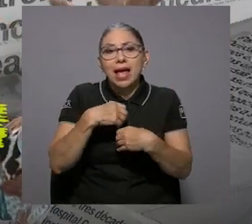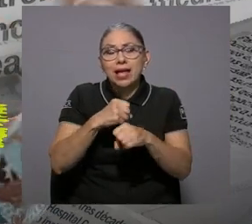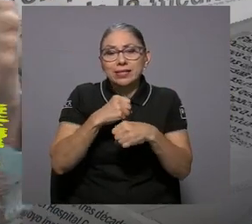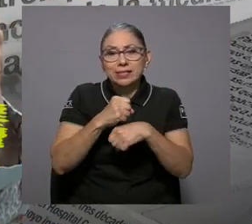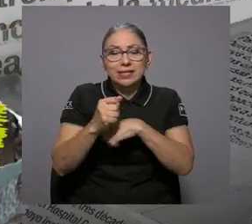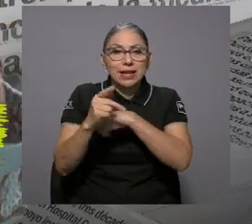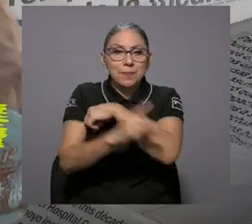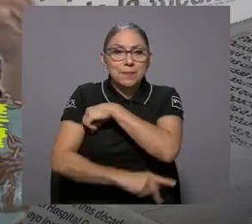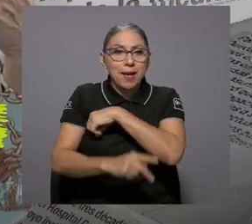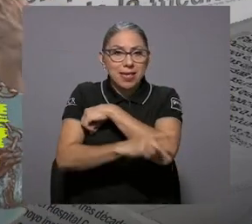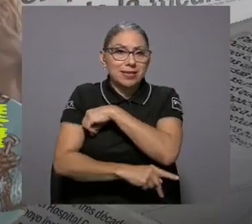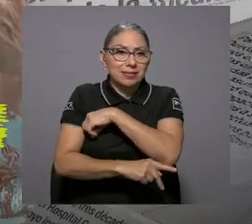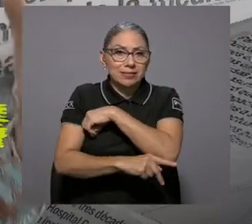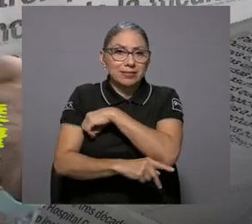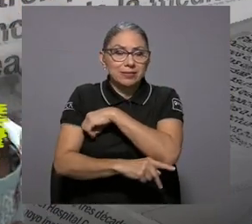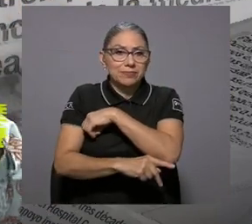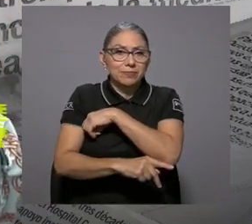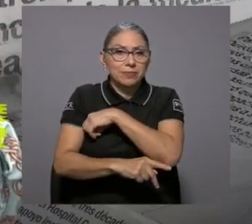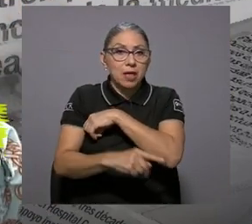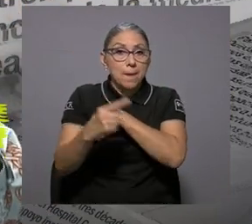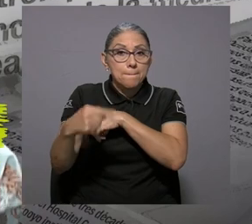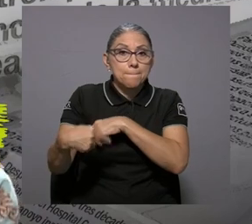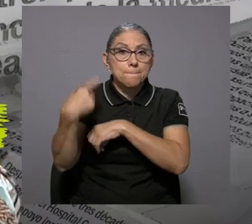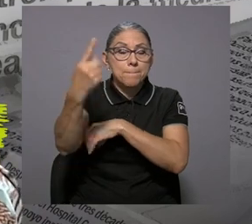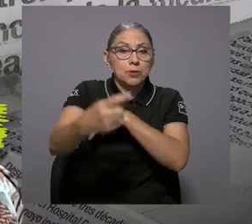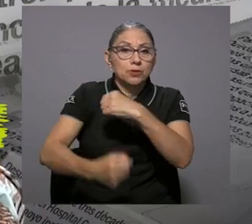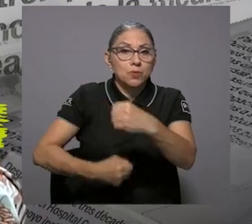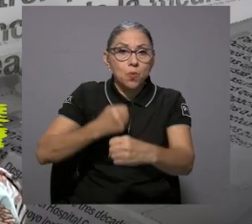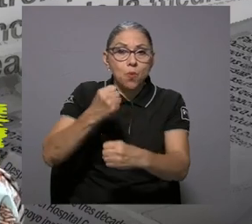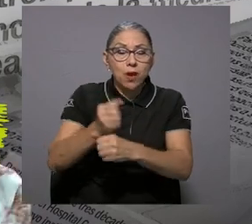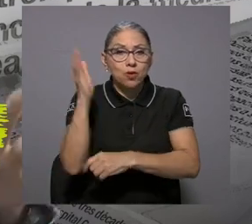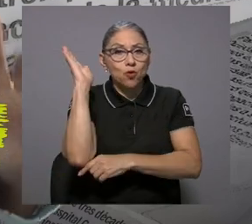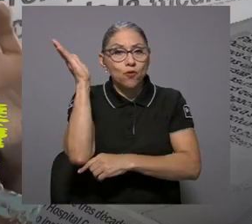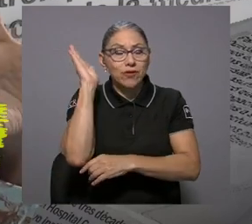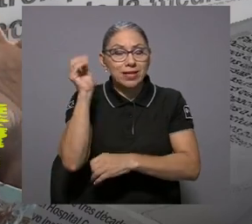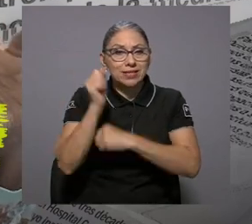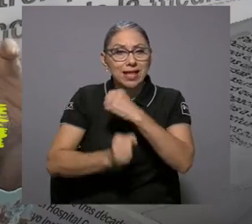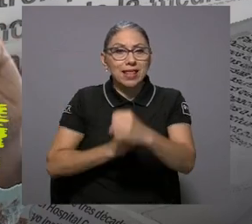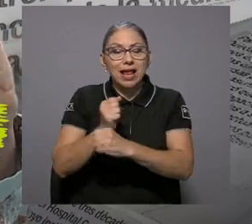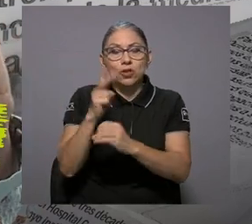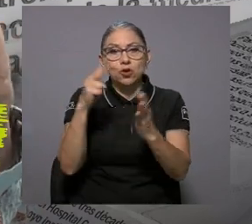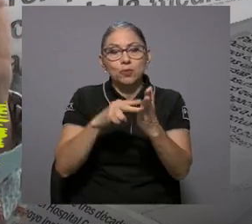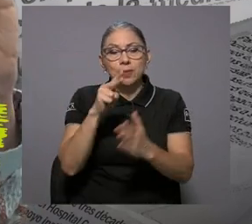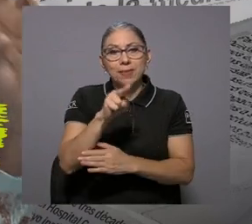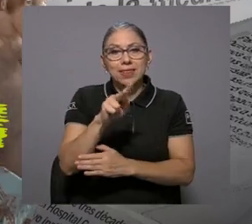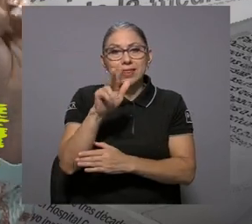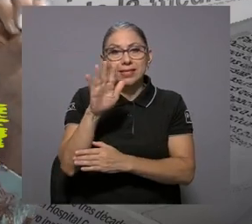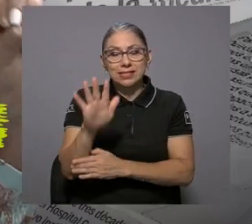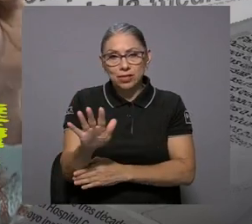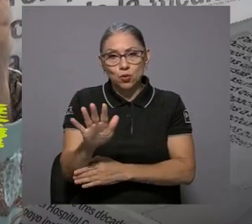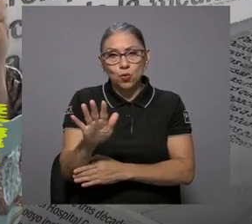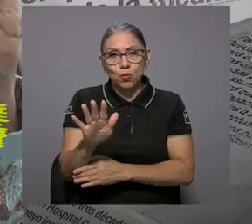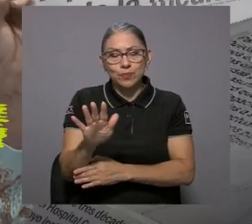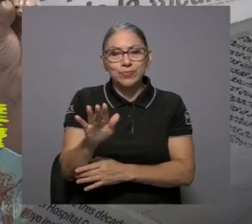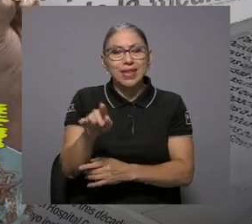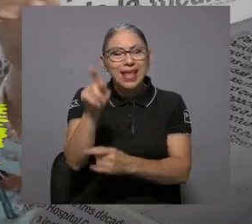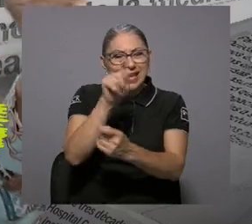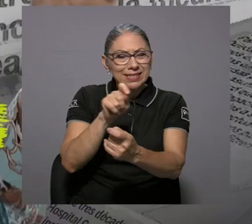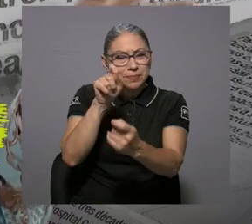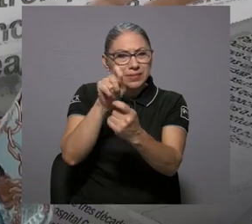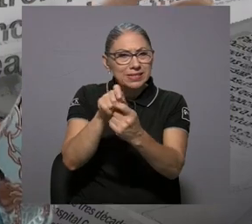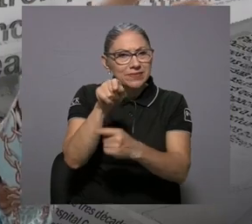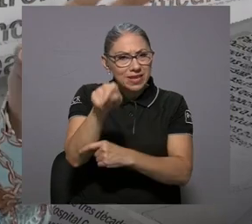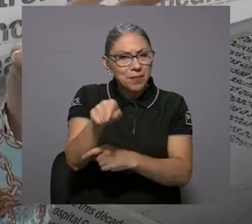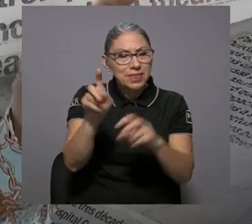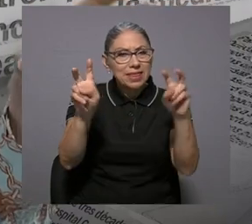a Francia para la conferencia en Niza del 2025 en cuanto específicamente los temas